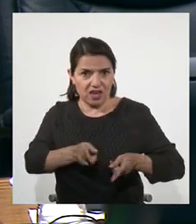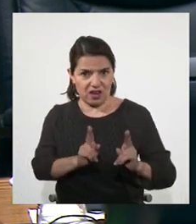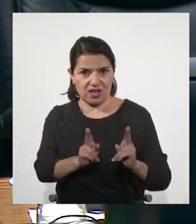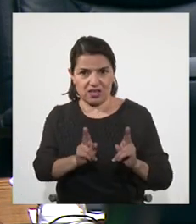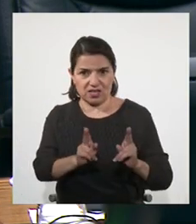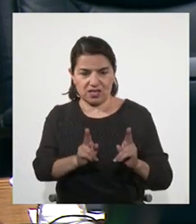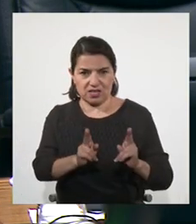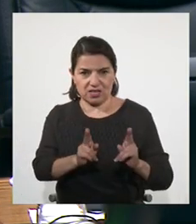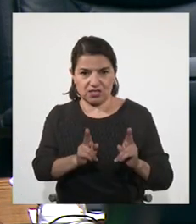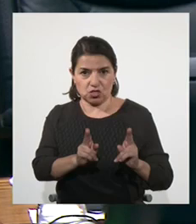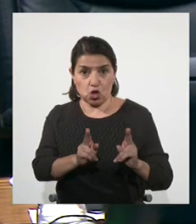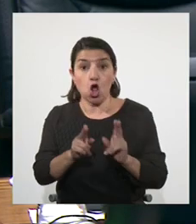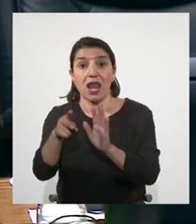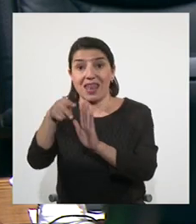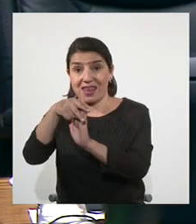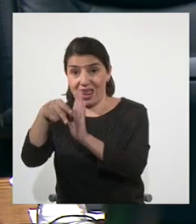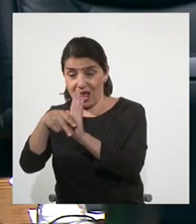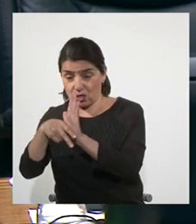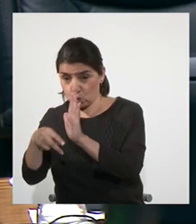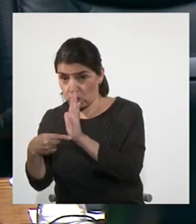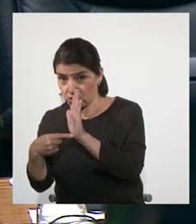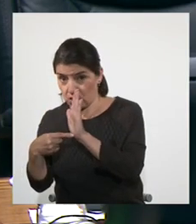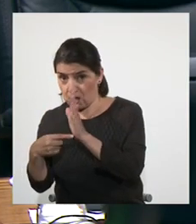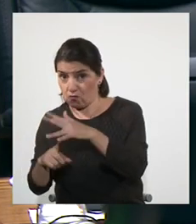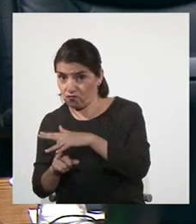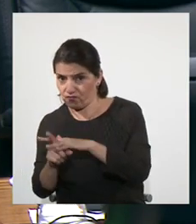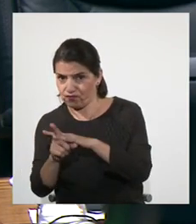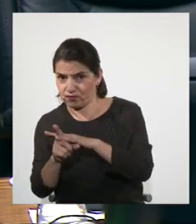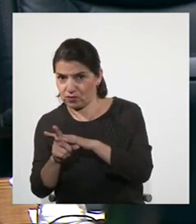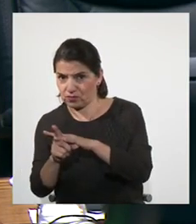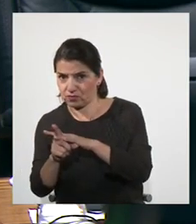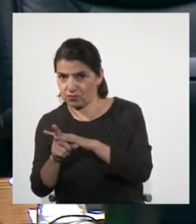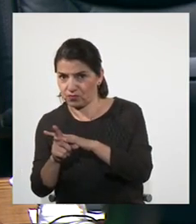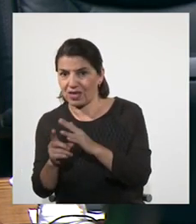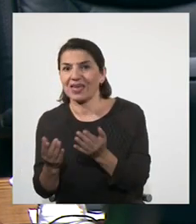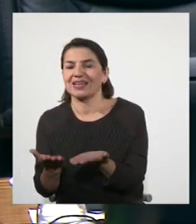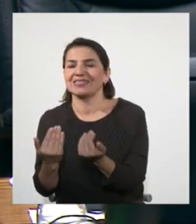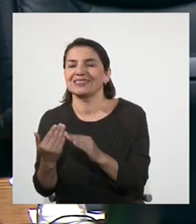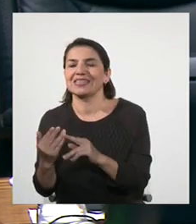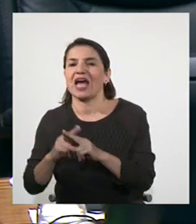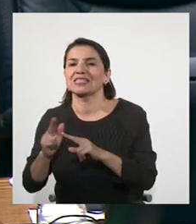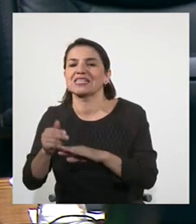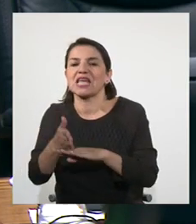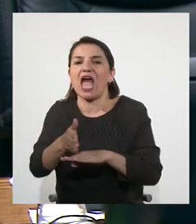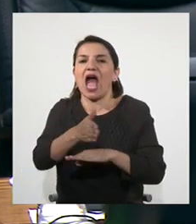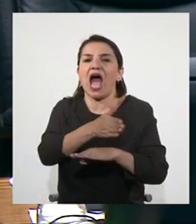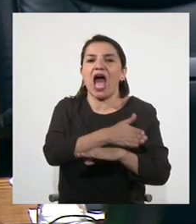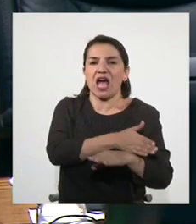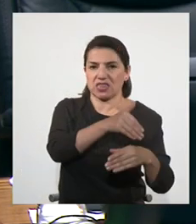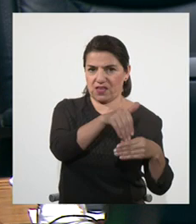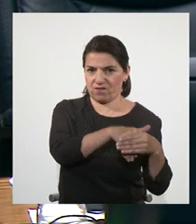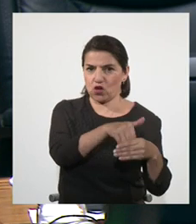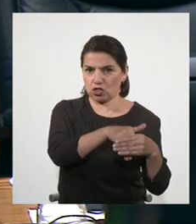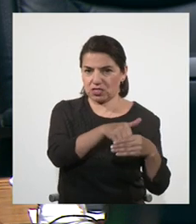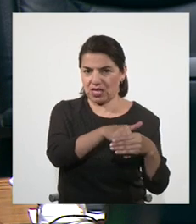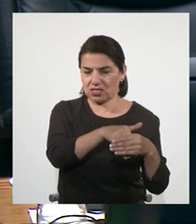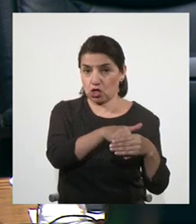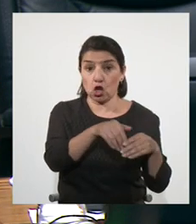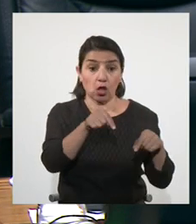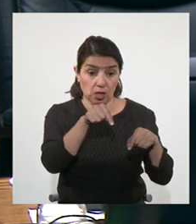la naturaleza de la norma tiene que hacerse antes de la votación. Por lo tanto, ese derecho